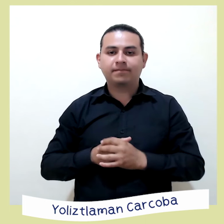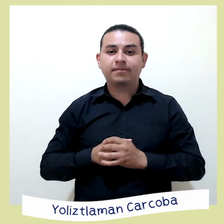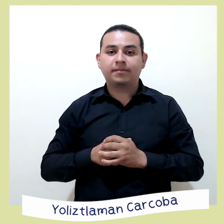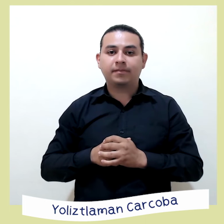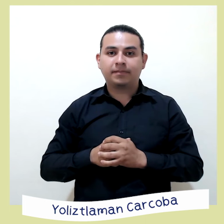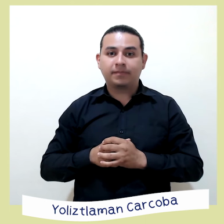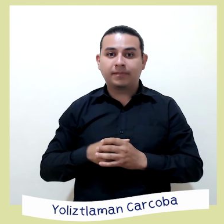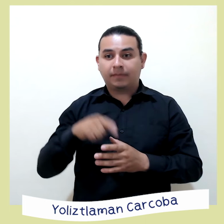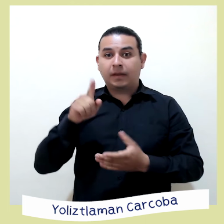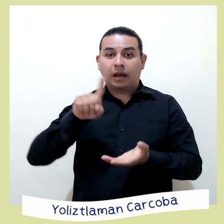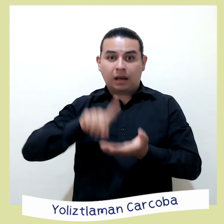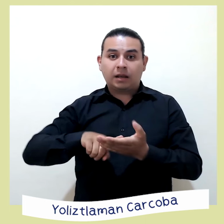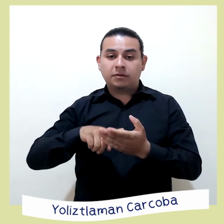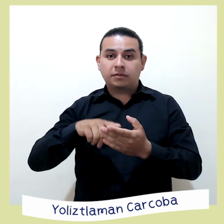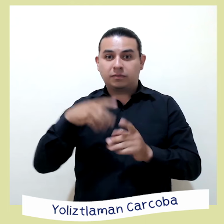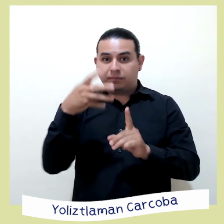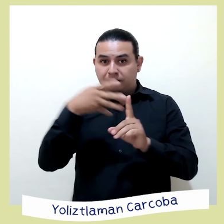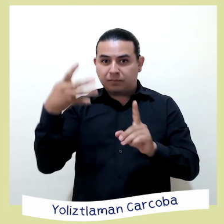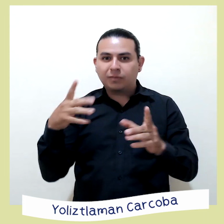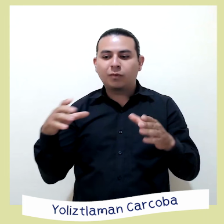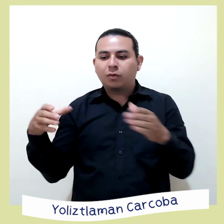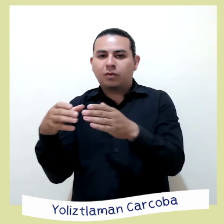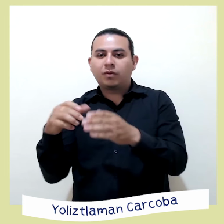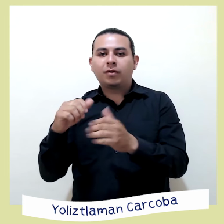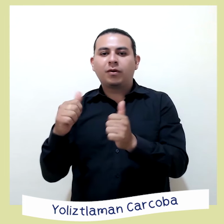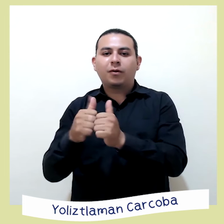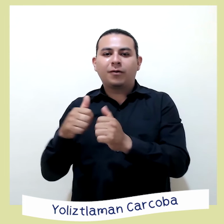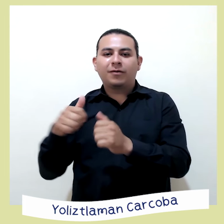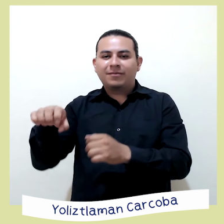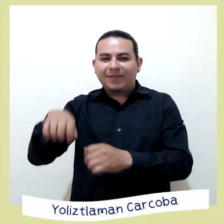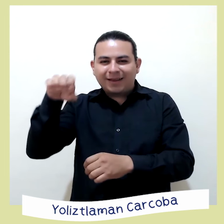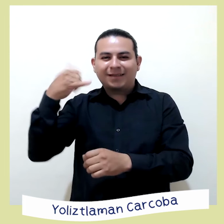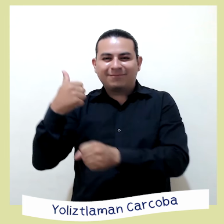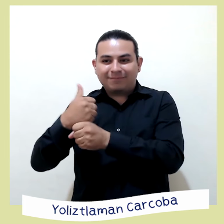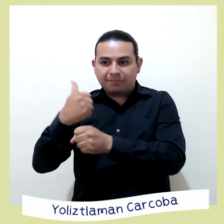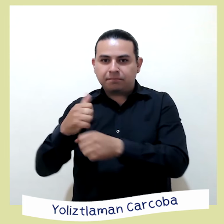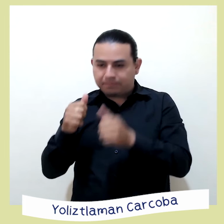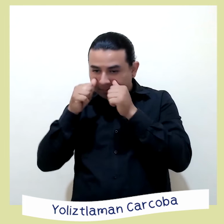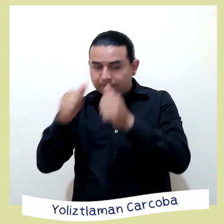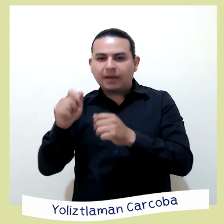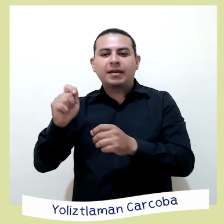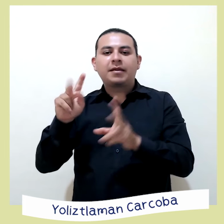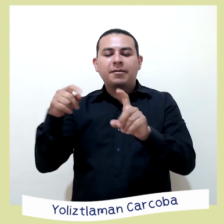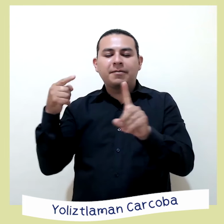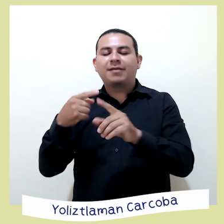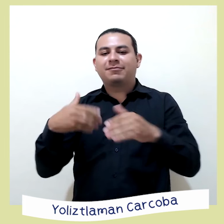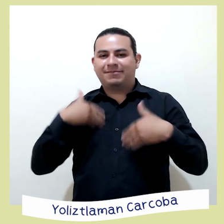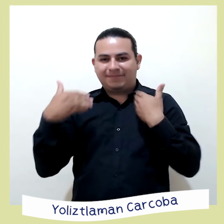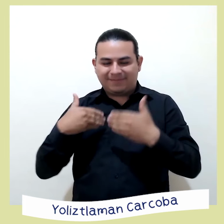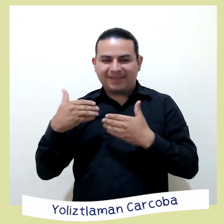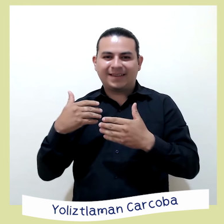VIH en México. En el 2012 fundó el Centro Comunitario para Personas